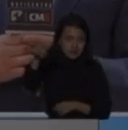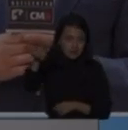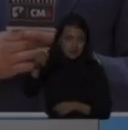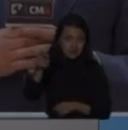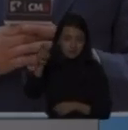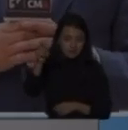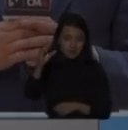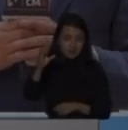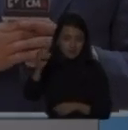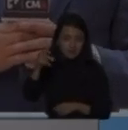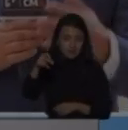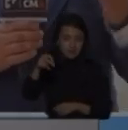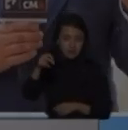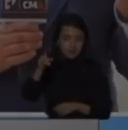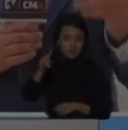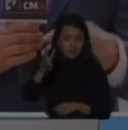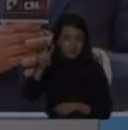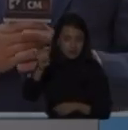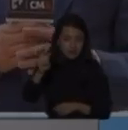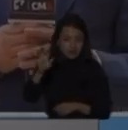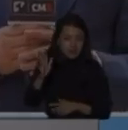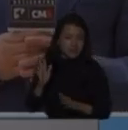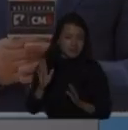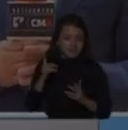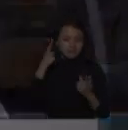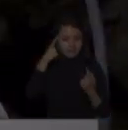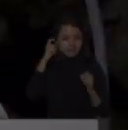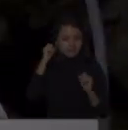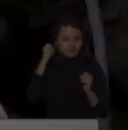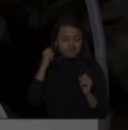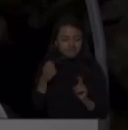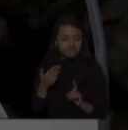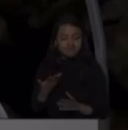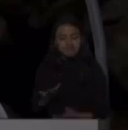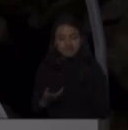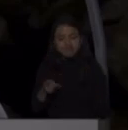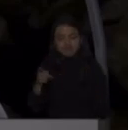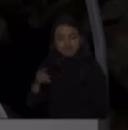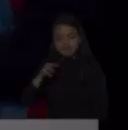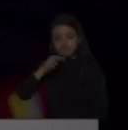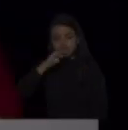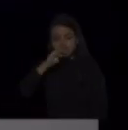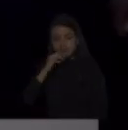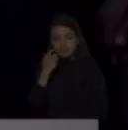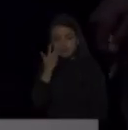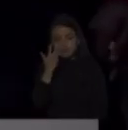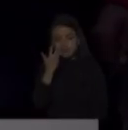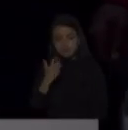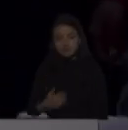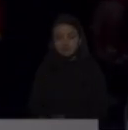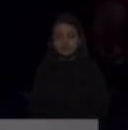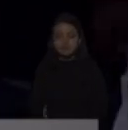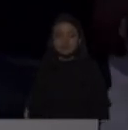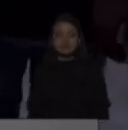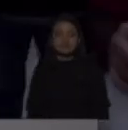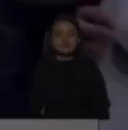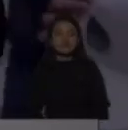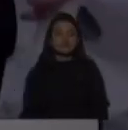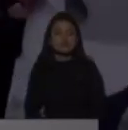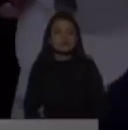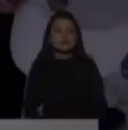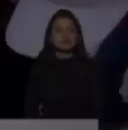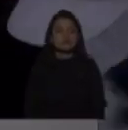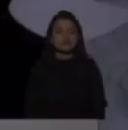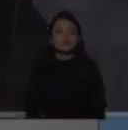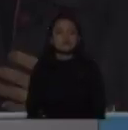la COP29 en Emiratos Árabes, es un síntoma de los quebrantos de salud del sumo pontífice. Cuando recibimos las noticias de